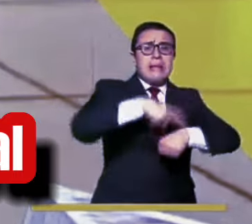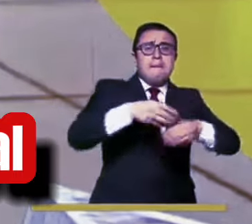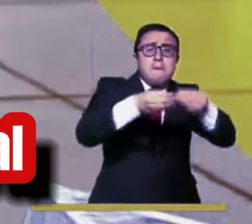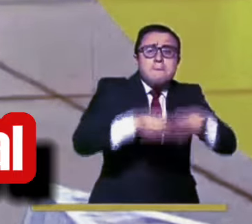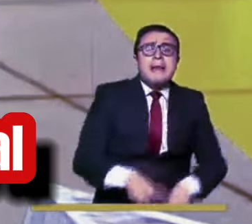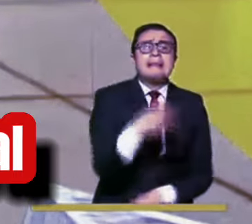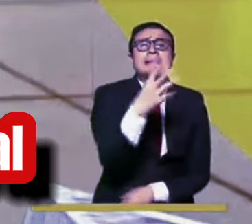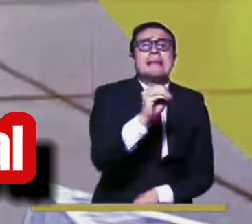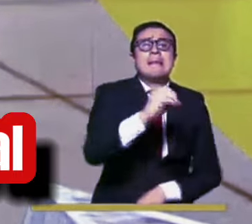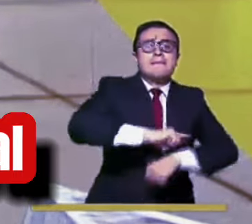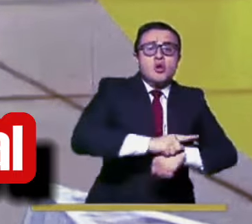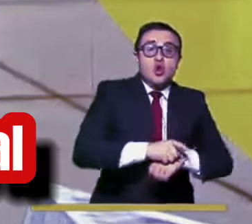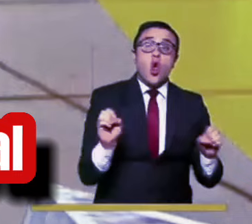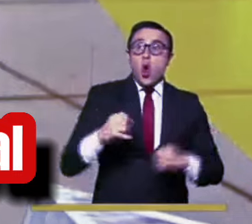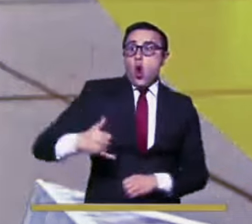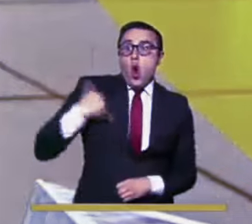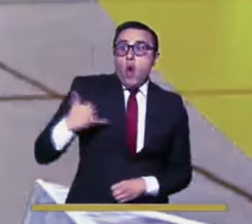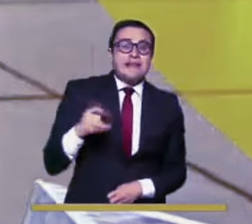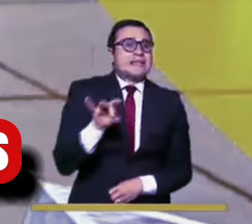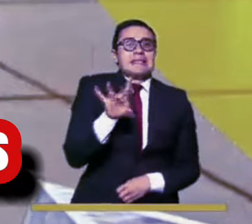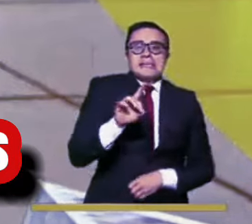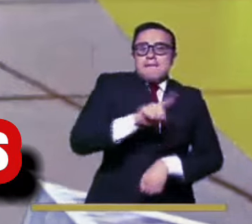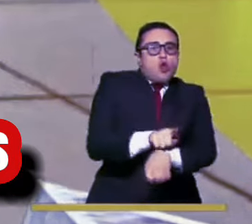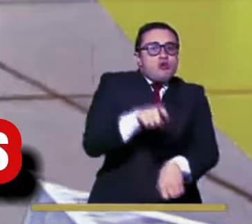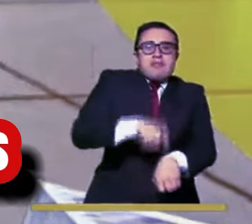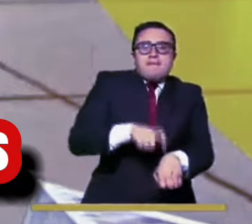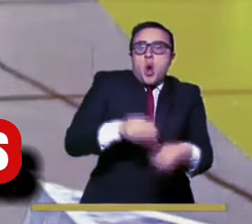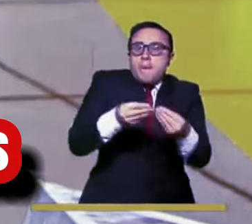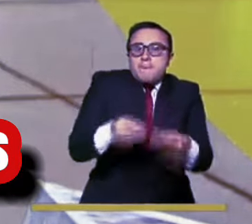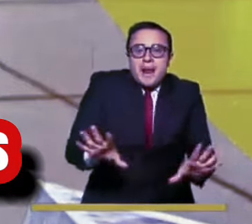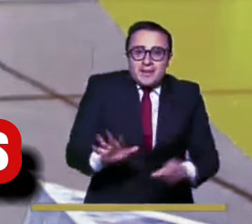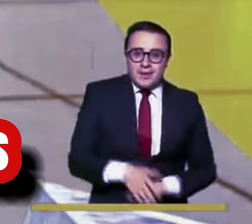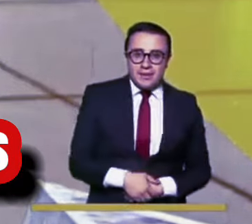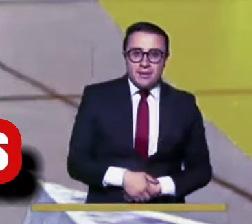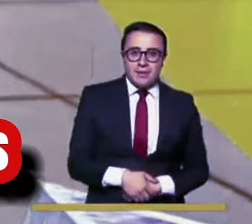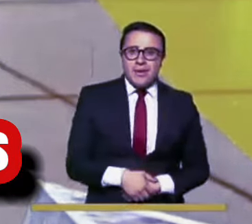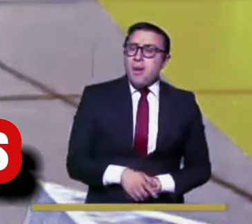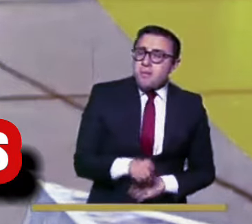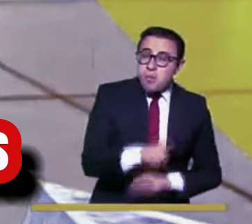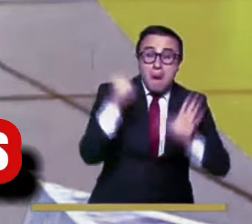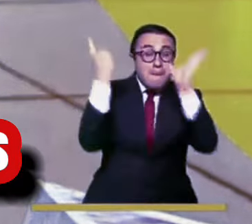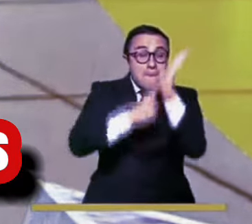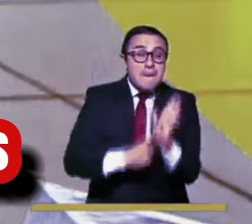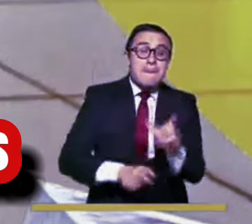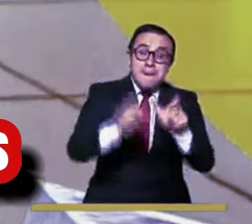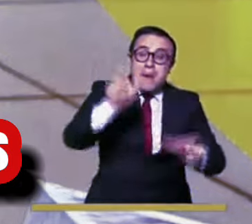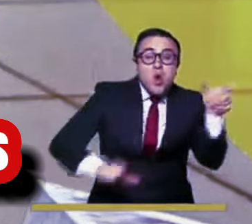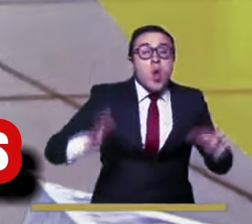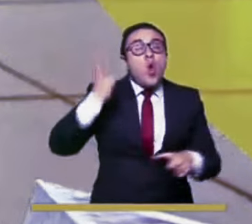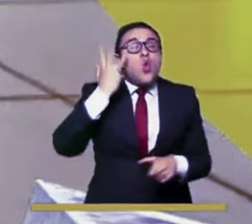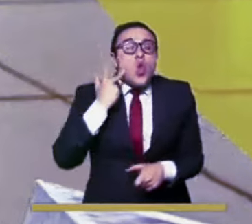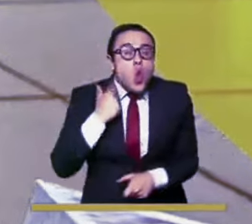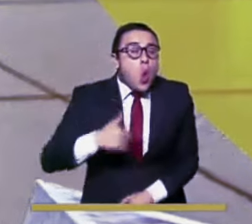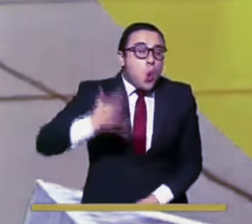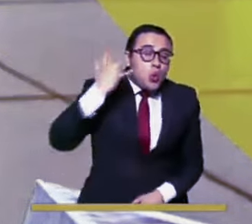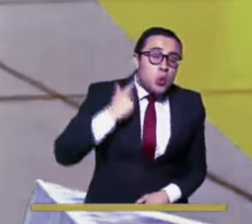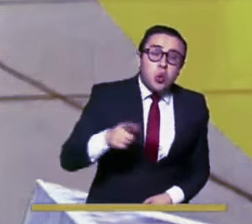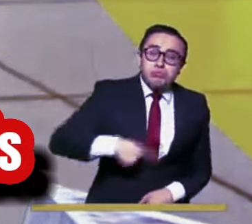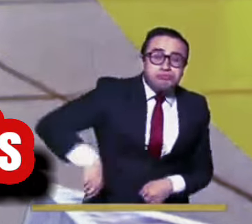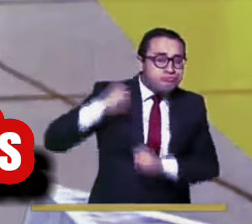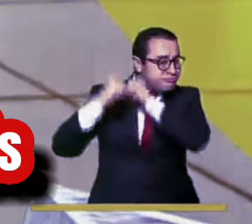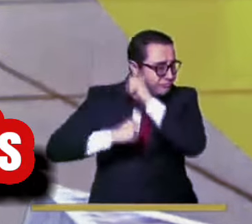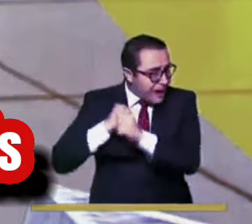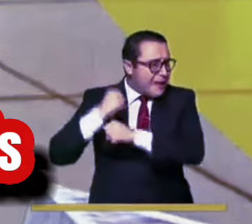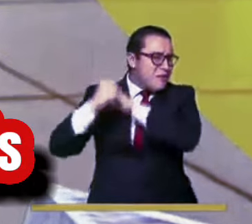más jóvenes, de 15 minutos al menos. Para centenares de miles de personas, todos los días, durante